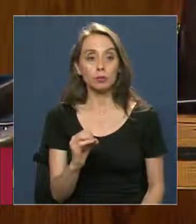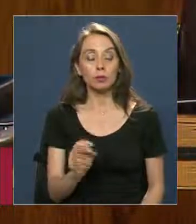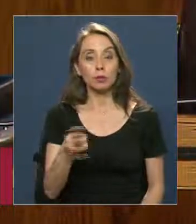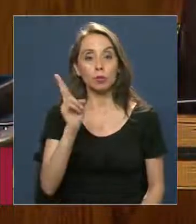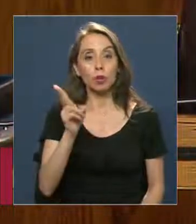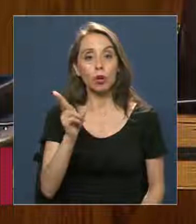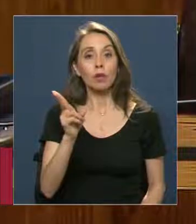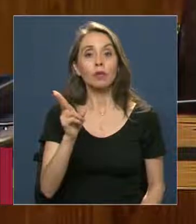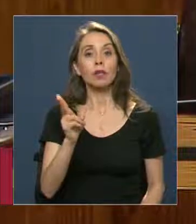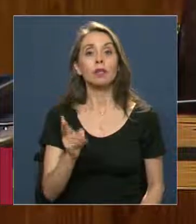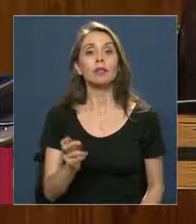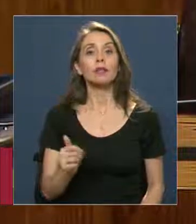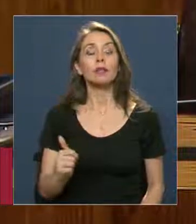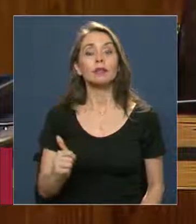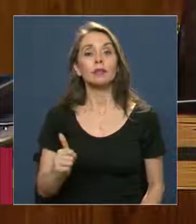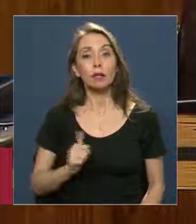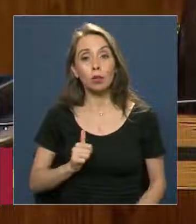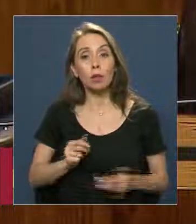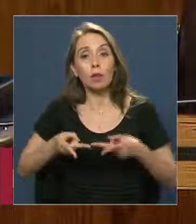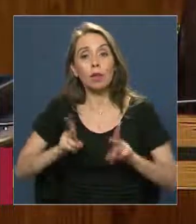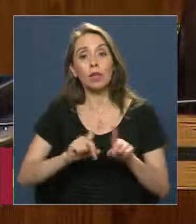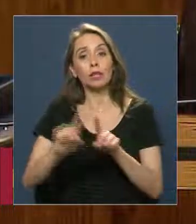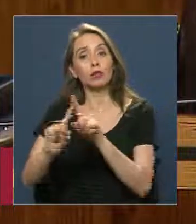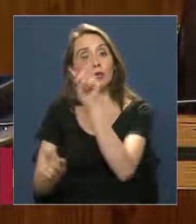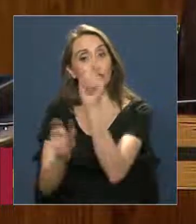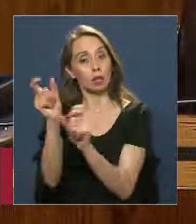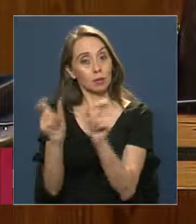impedir el ejercicio legítimo del derecho de otras personas.